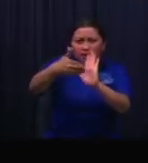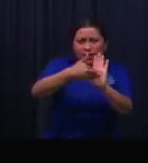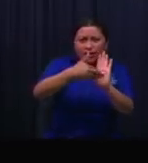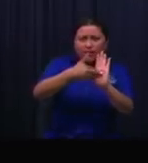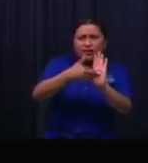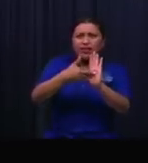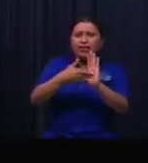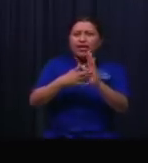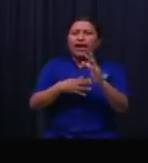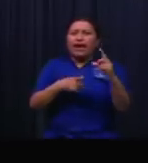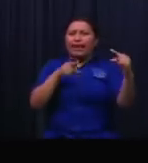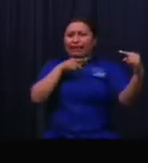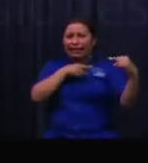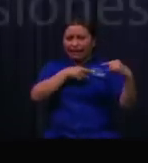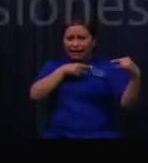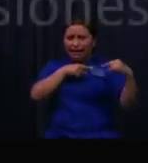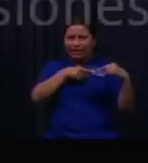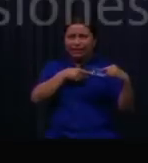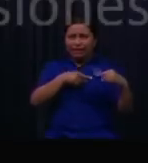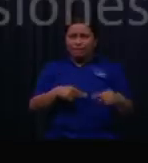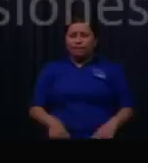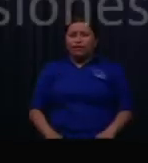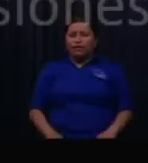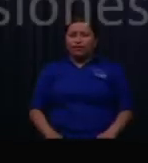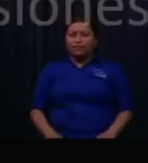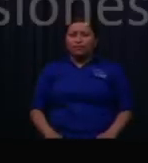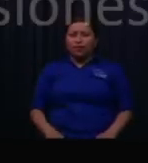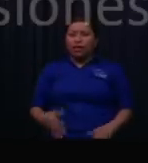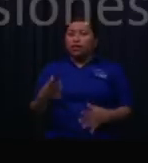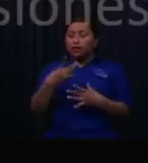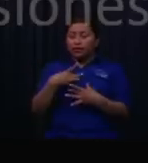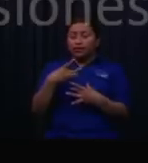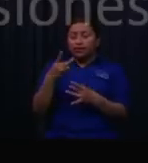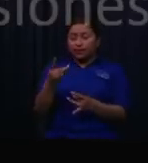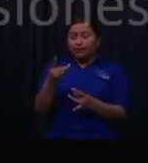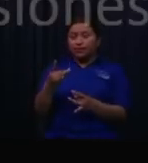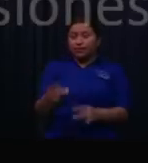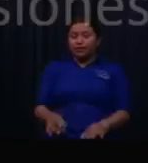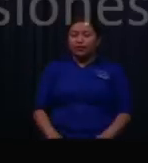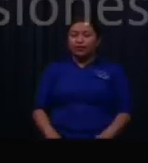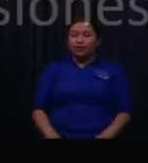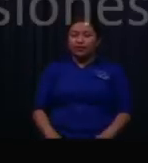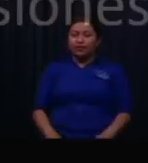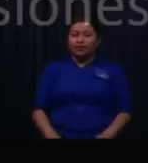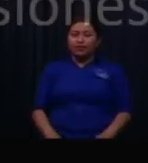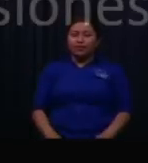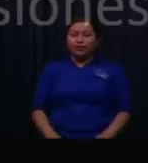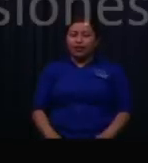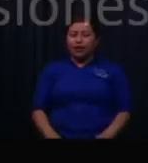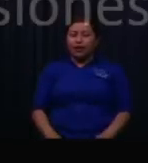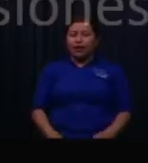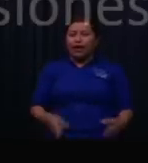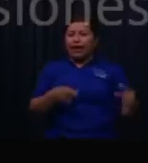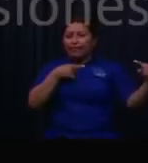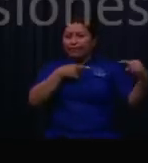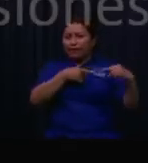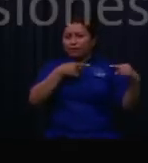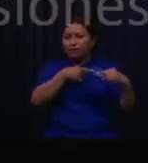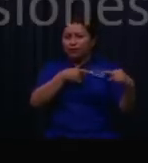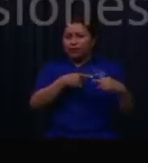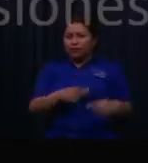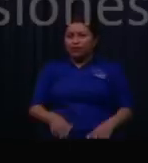enemistad. Mire qué interesante, ¿verdad? Enemistades.